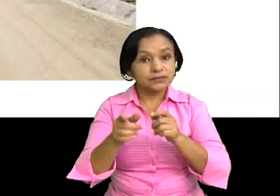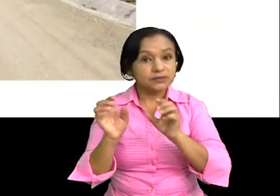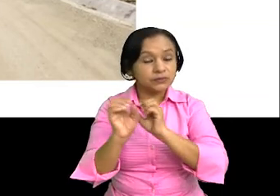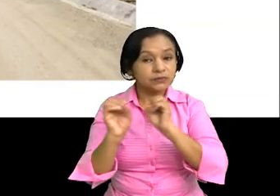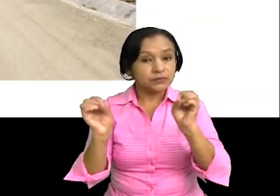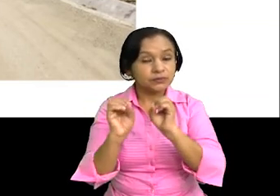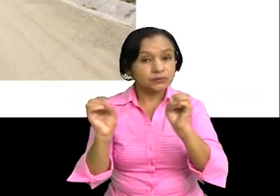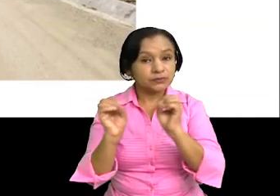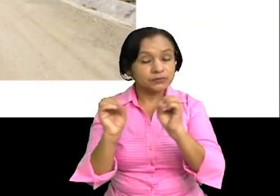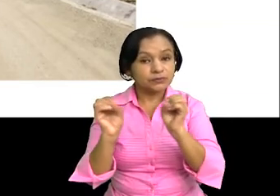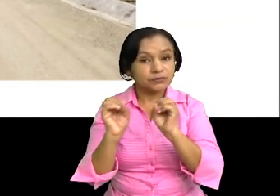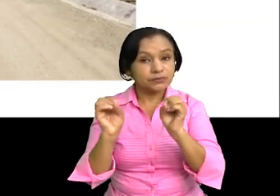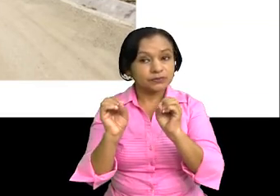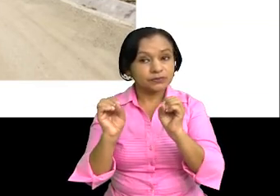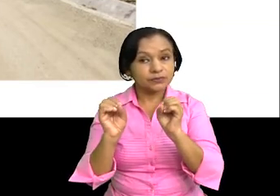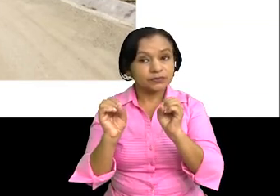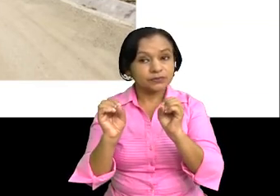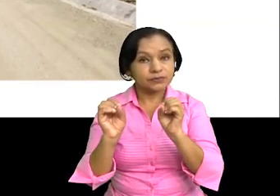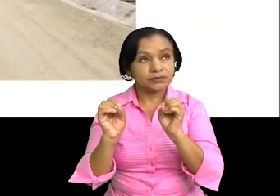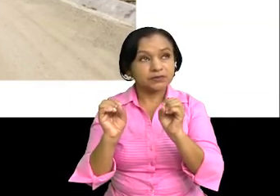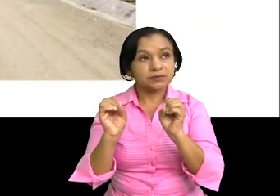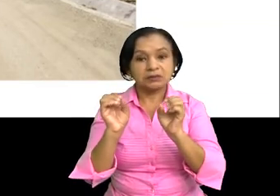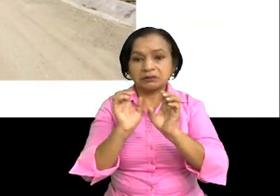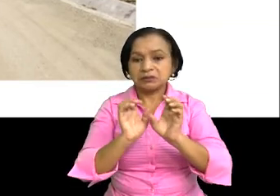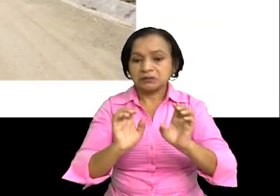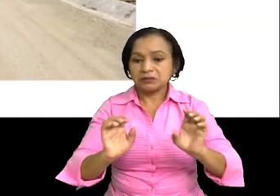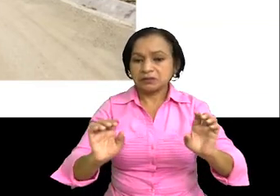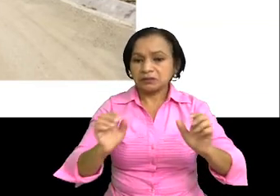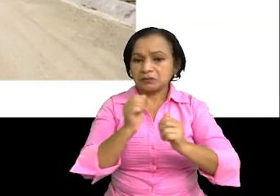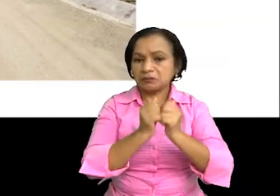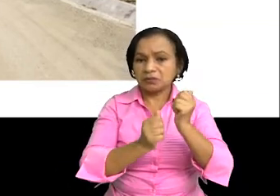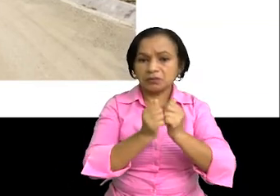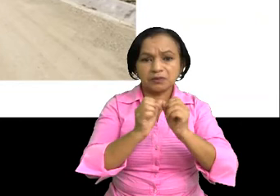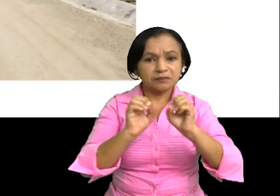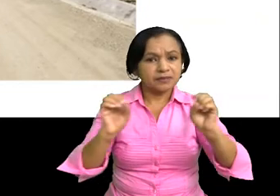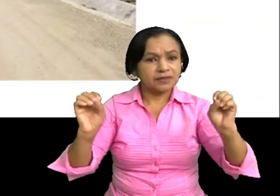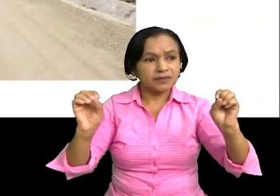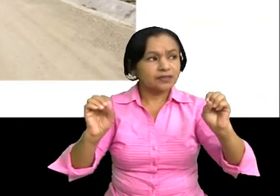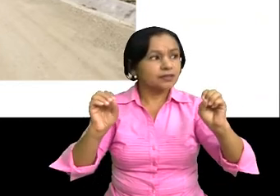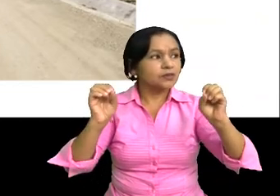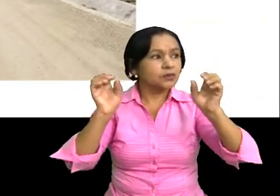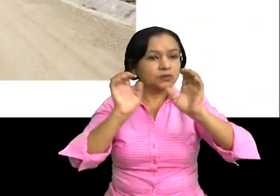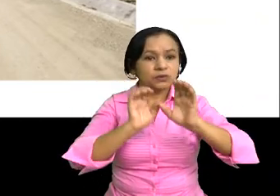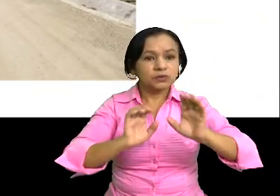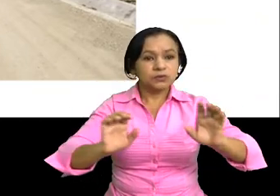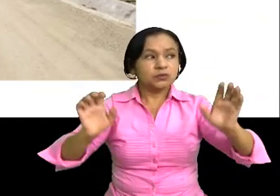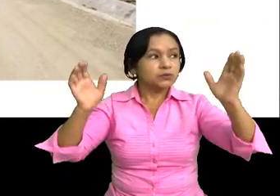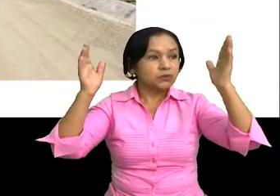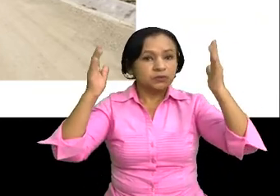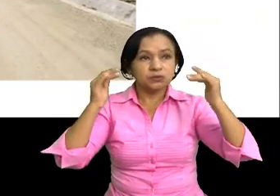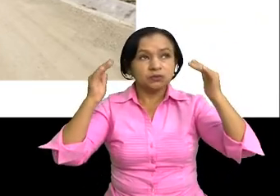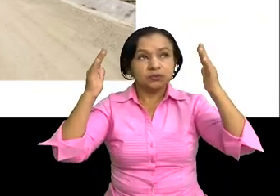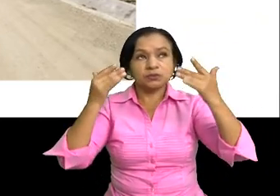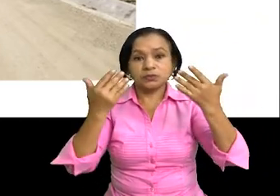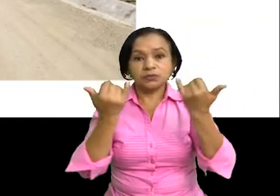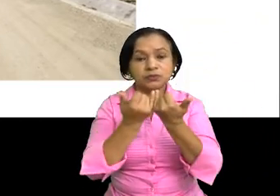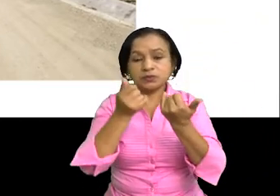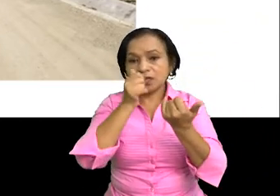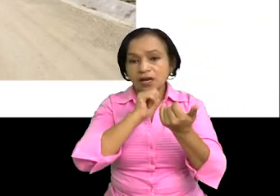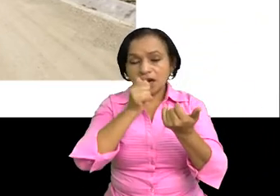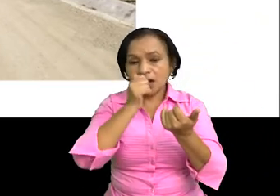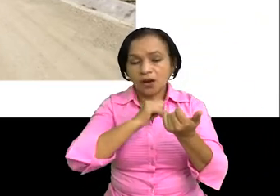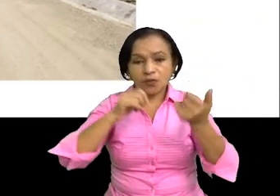Ahí no hay nunca fenómenos del Niño, siempre hay agua abundante, siempre los pastos están verdes, siempre